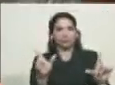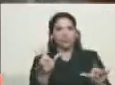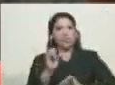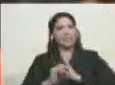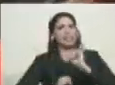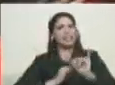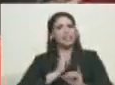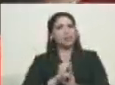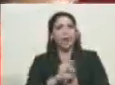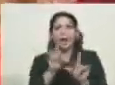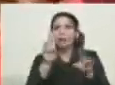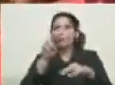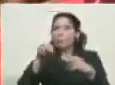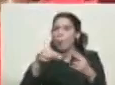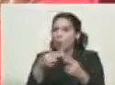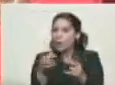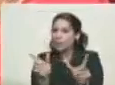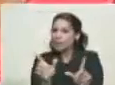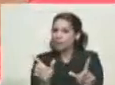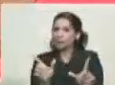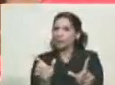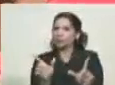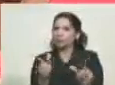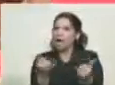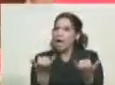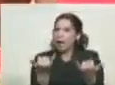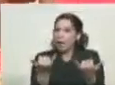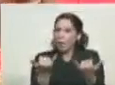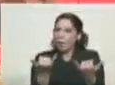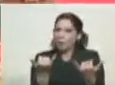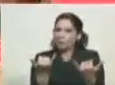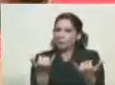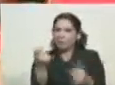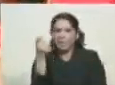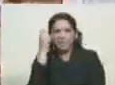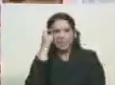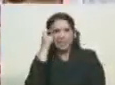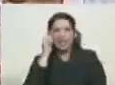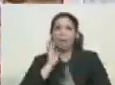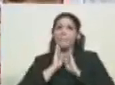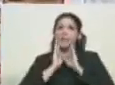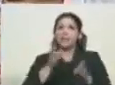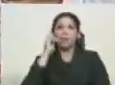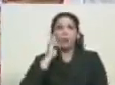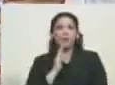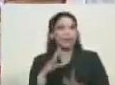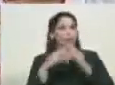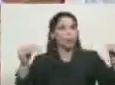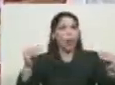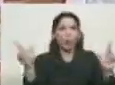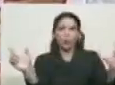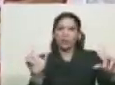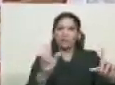internacionales. Y ahora resulta que ese día en la Avenida Bolívar estaban todos los medios